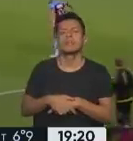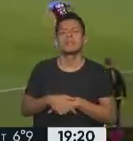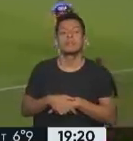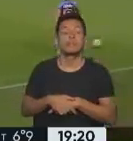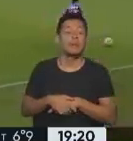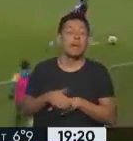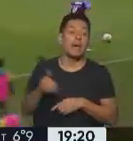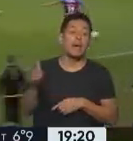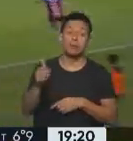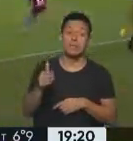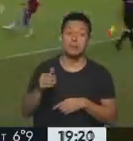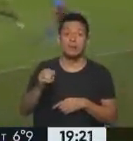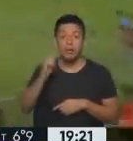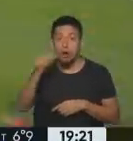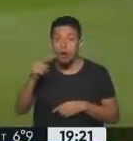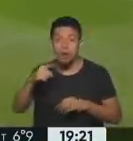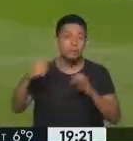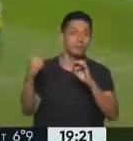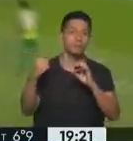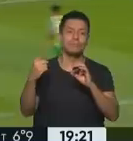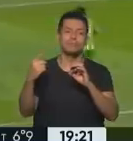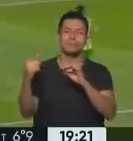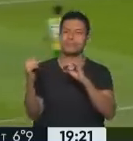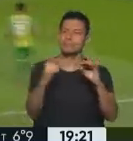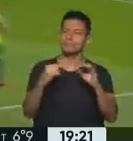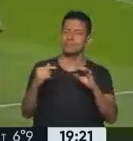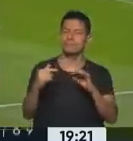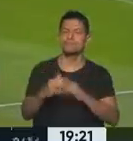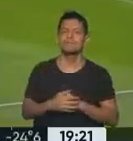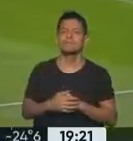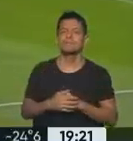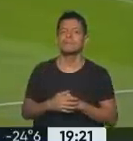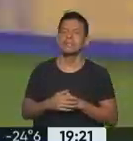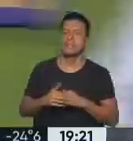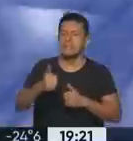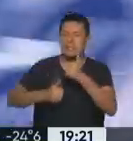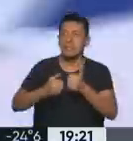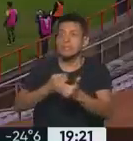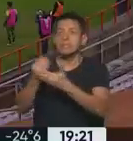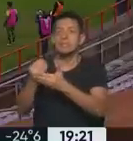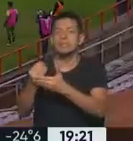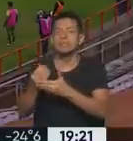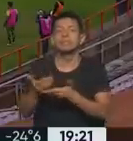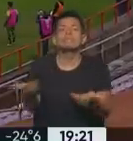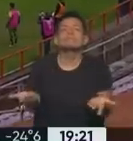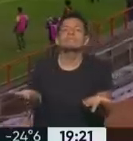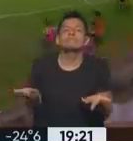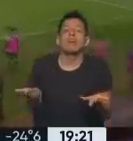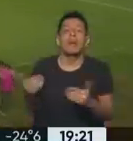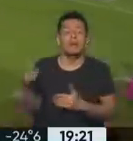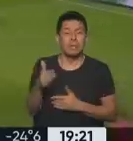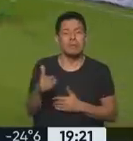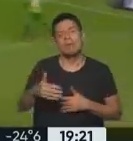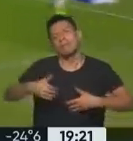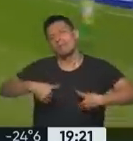ganando Aldo Civi, que en ese momento se metía allí en la pelea por un puesto mejor. Alguien dice, ¿Aldo Civi no habrá